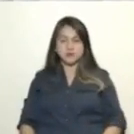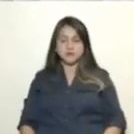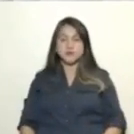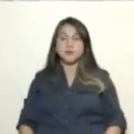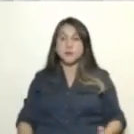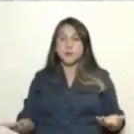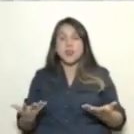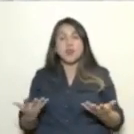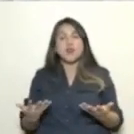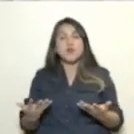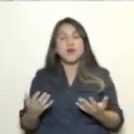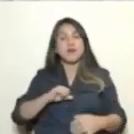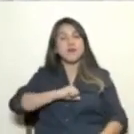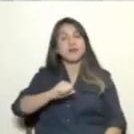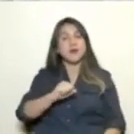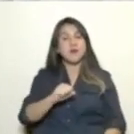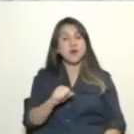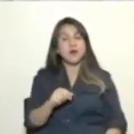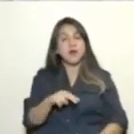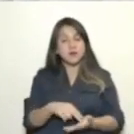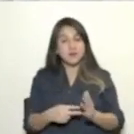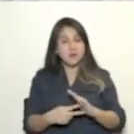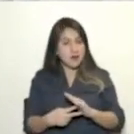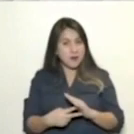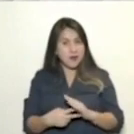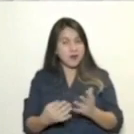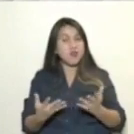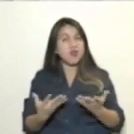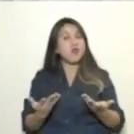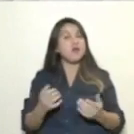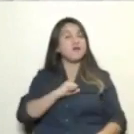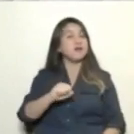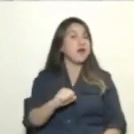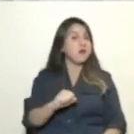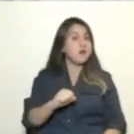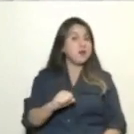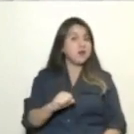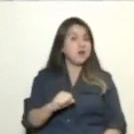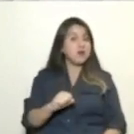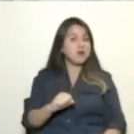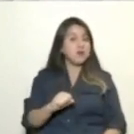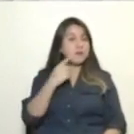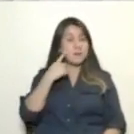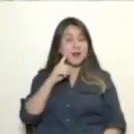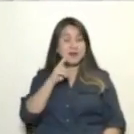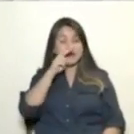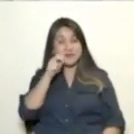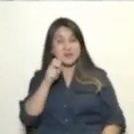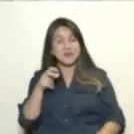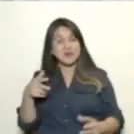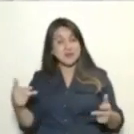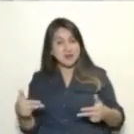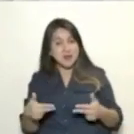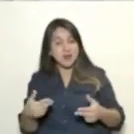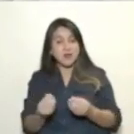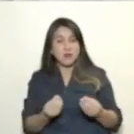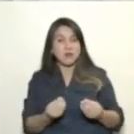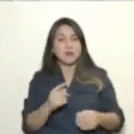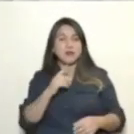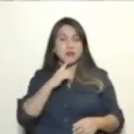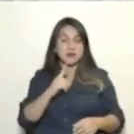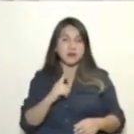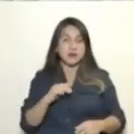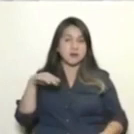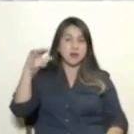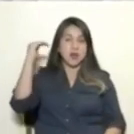Entonces, ¿cómo evitamos el drama de Tucídides, verdad? Y por lo tanto, para que no haya guerra, porque está claro quién va para arriba y